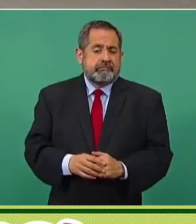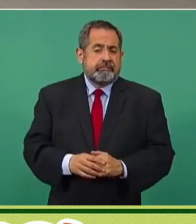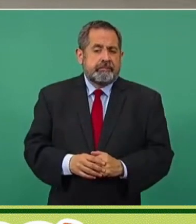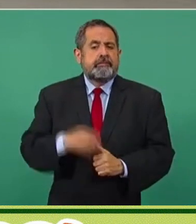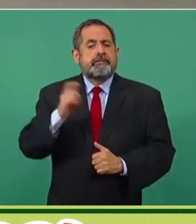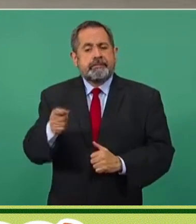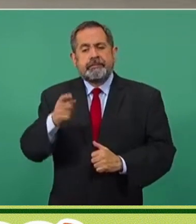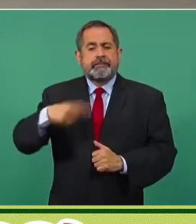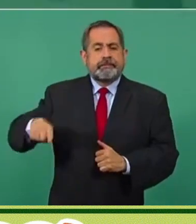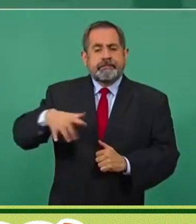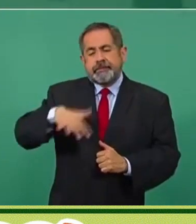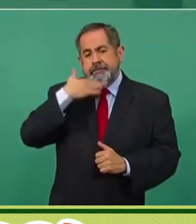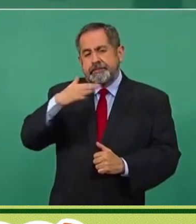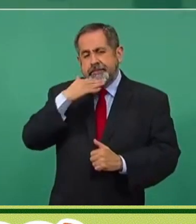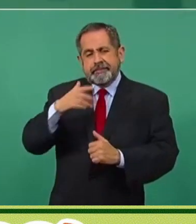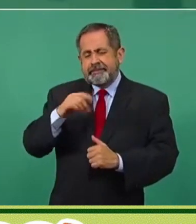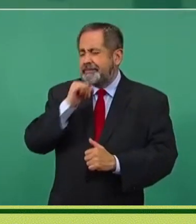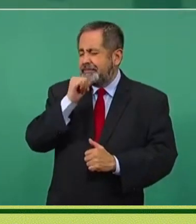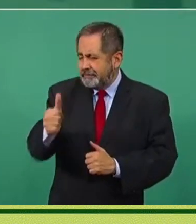el que no haya corrupción,